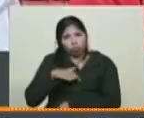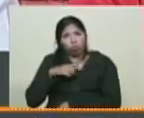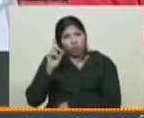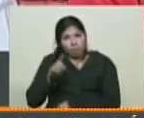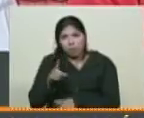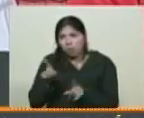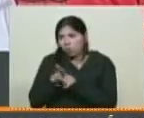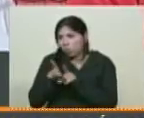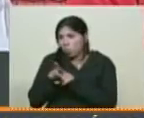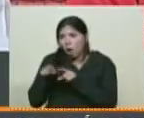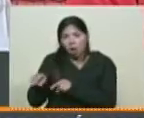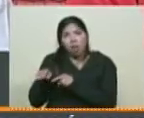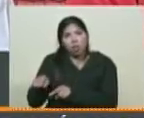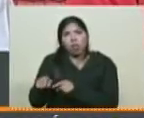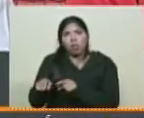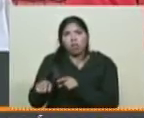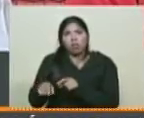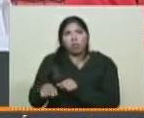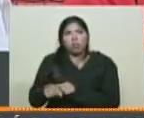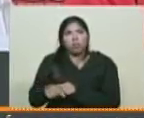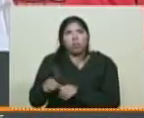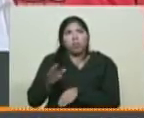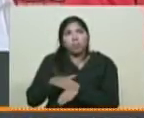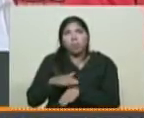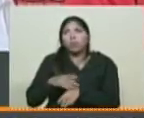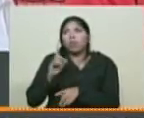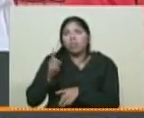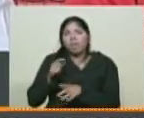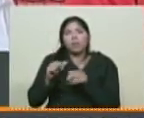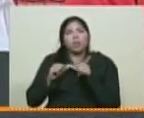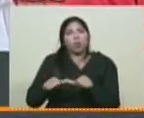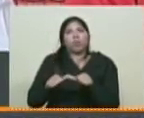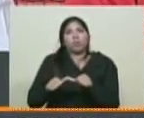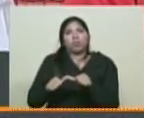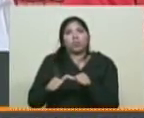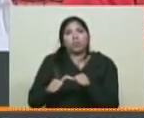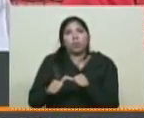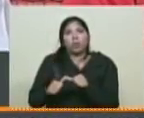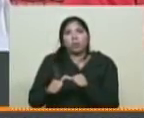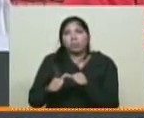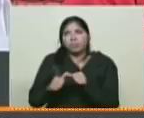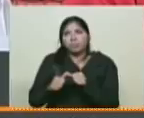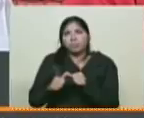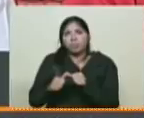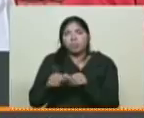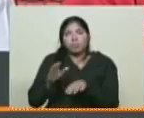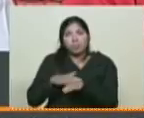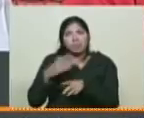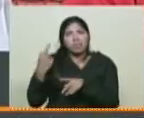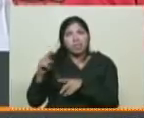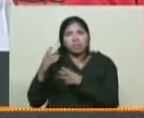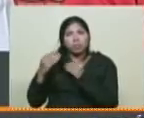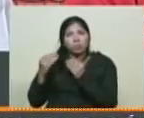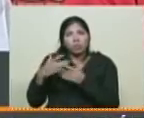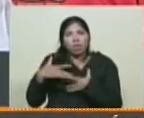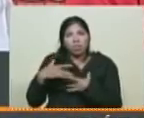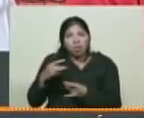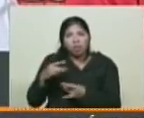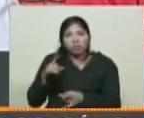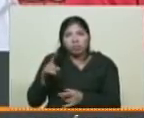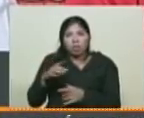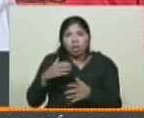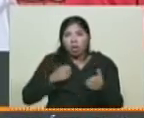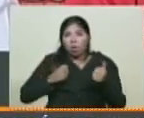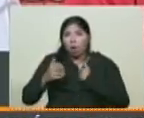Unido de Venezuela. Es una necesidad histórica seguir nosotros entre los intereses mezquinos, imperiales, de quienes quieren